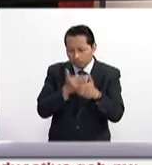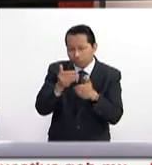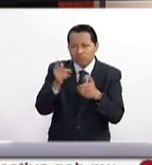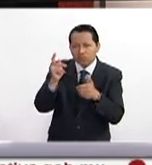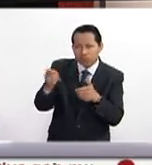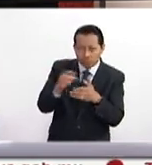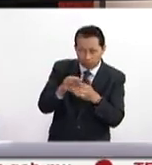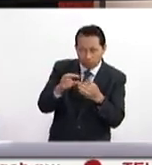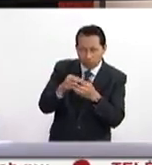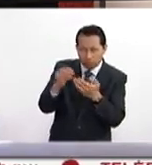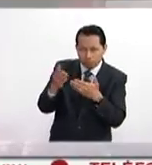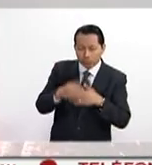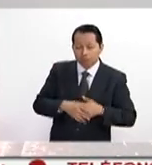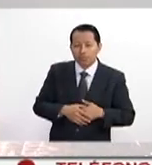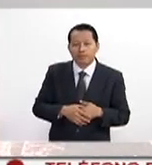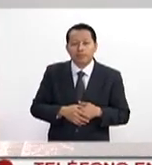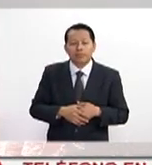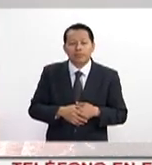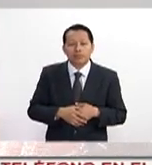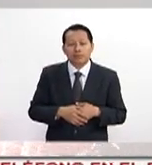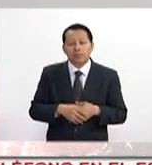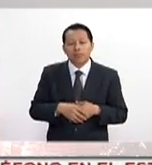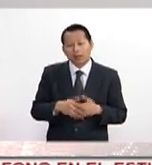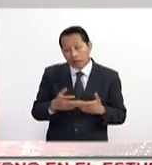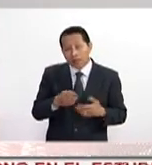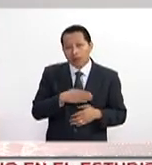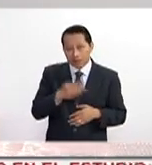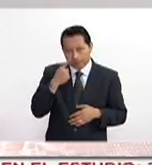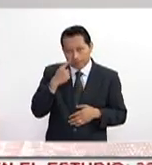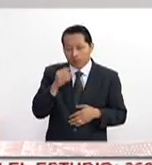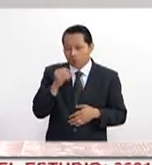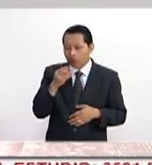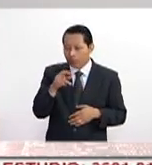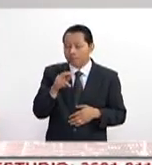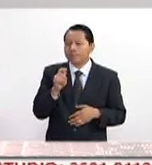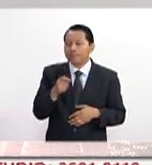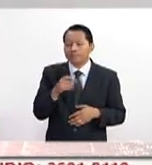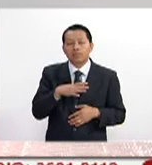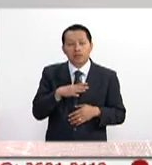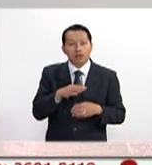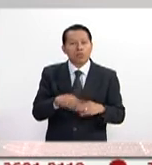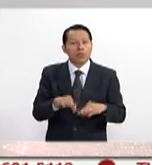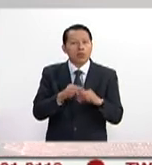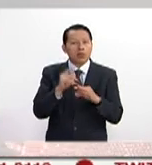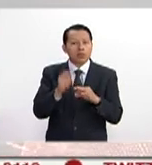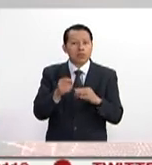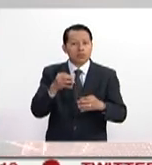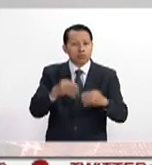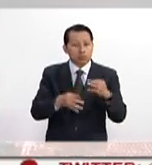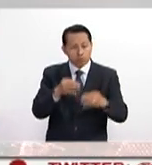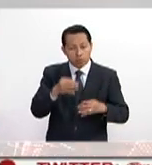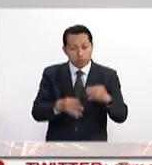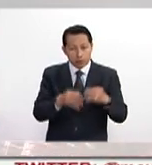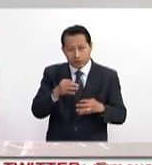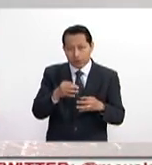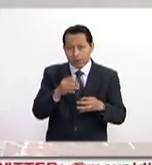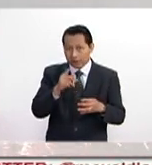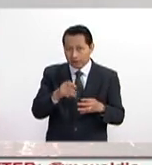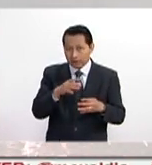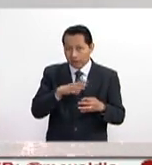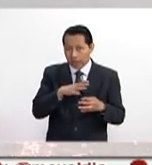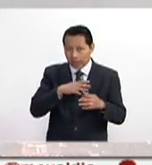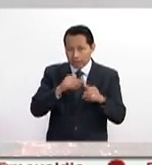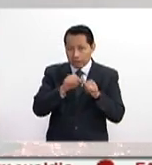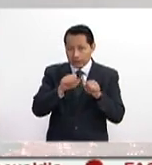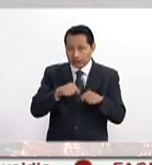ahora. Bueno, mira, Omar, aquí hay una cuestión muy importante del hecho de que sea juzgado dentro del contexto del